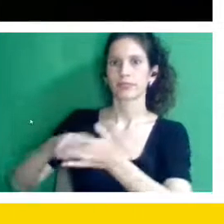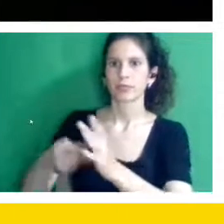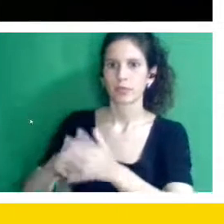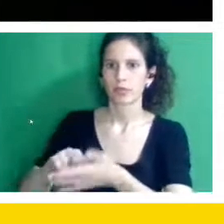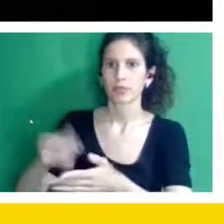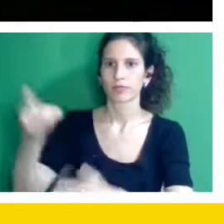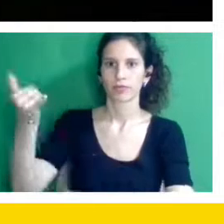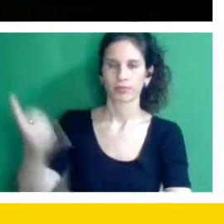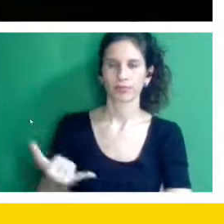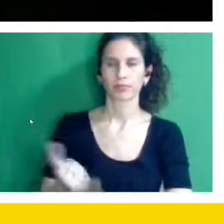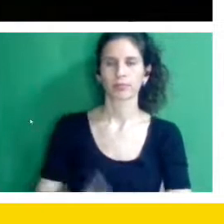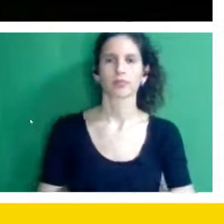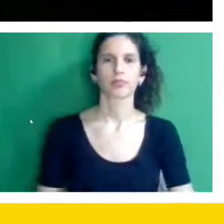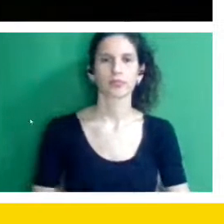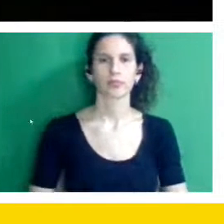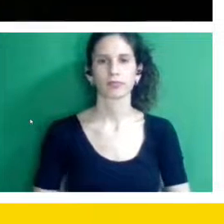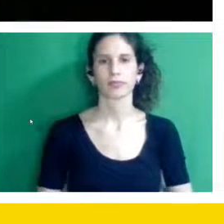parecen